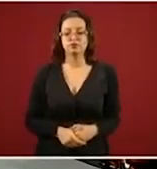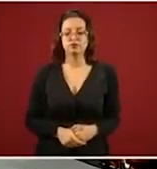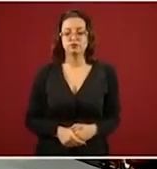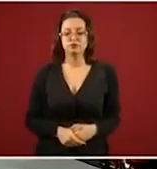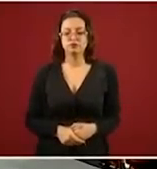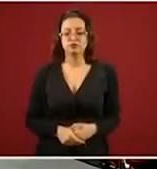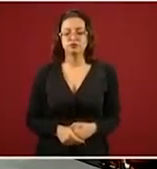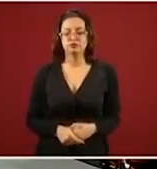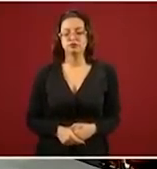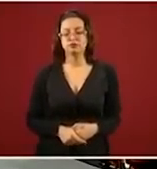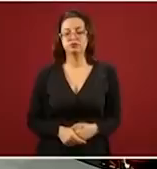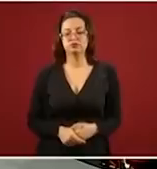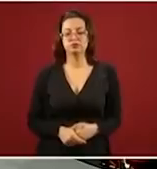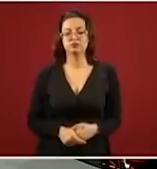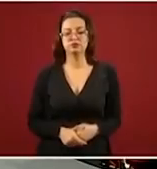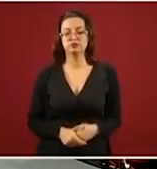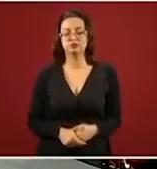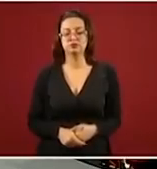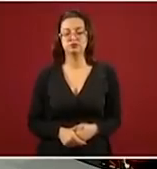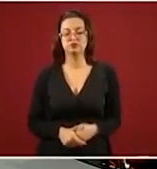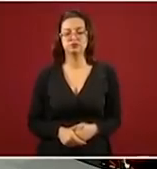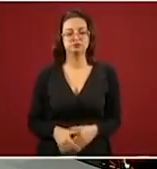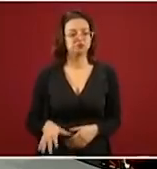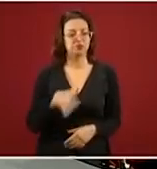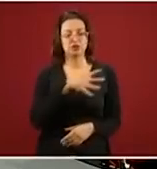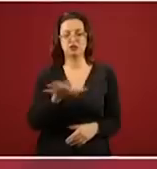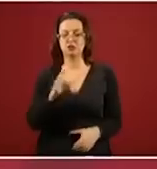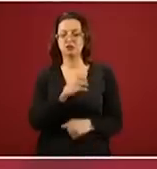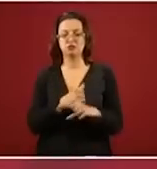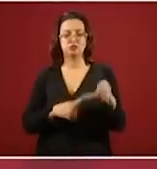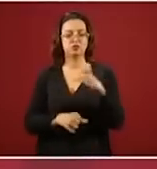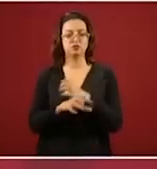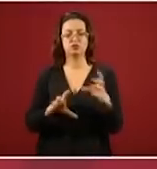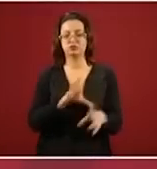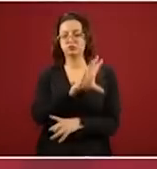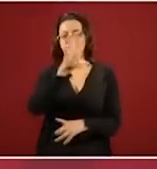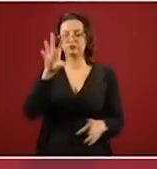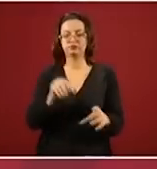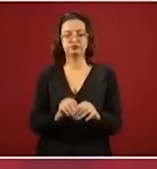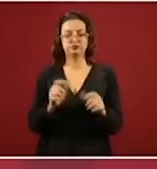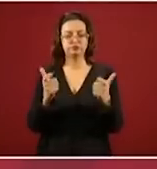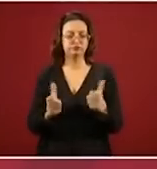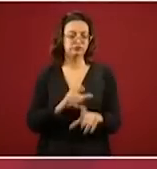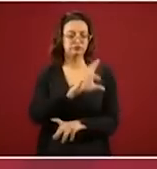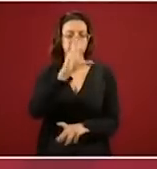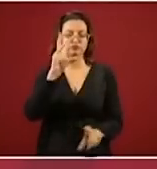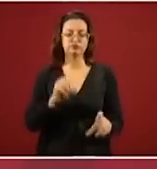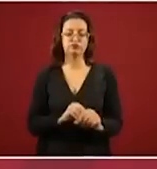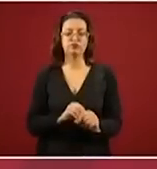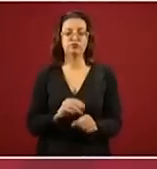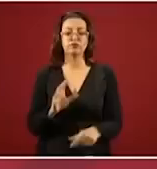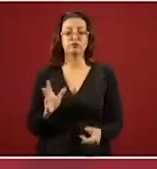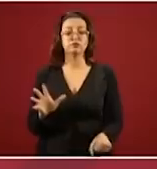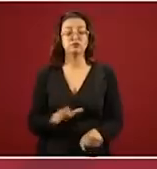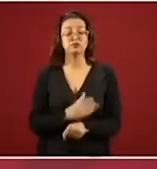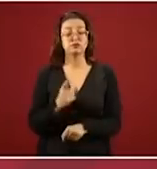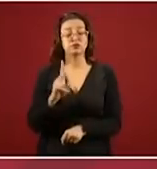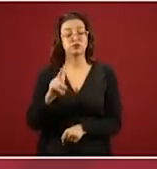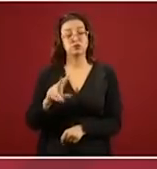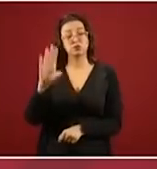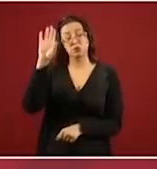en general todos los bienes porque es increíble